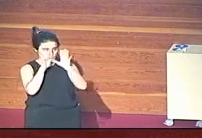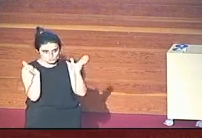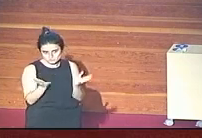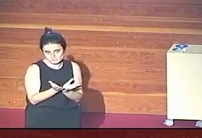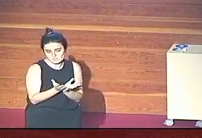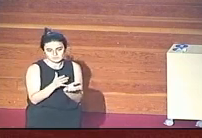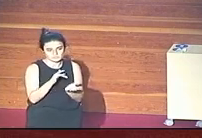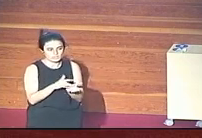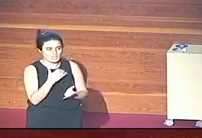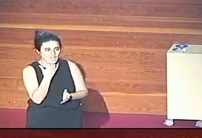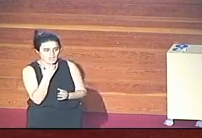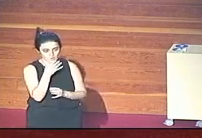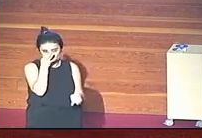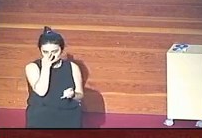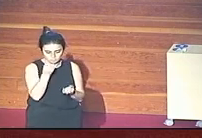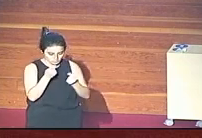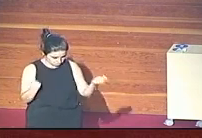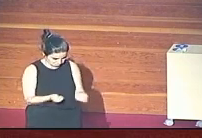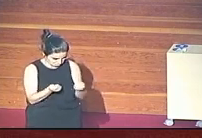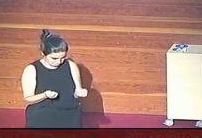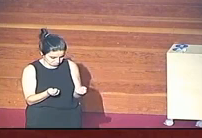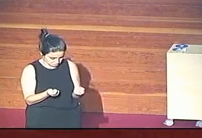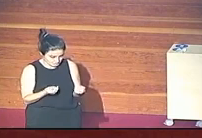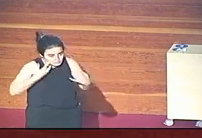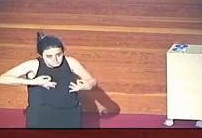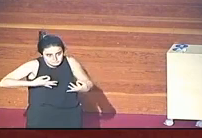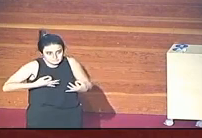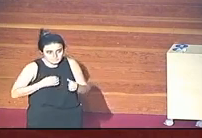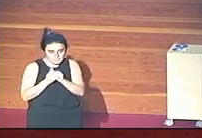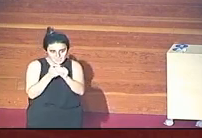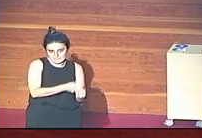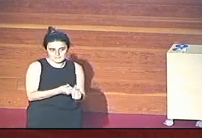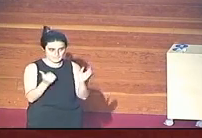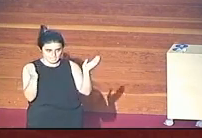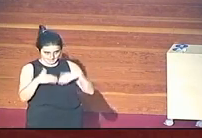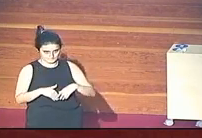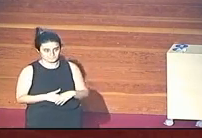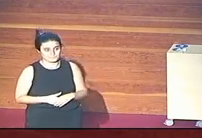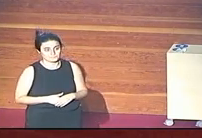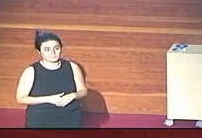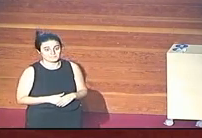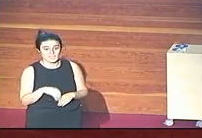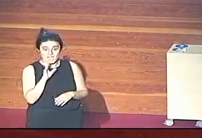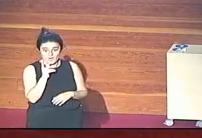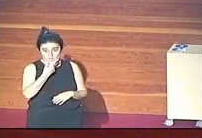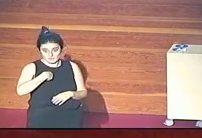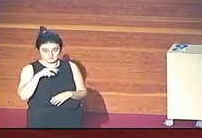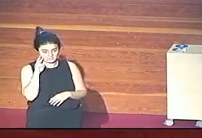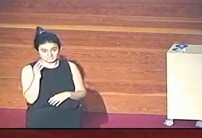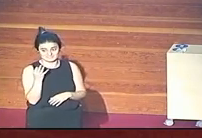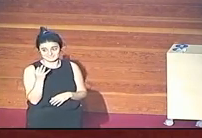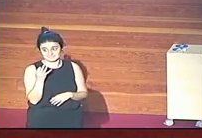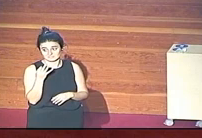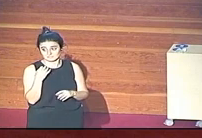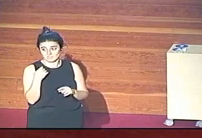publicar algunos datos pero prácticamente no había un seguimiento ahora lo que estamos viendo es que casi todos los